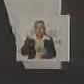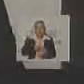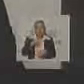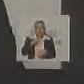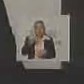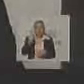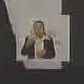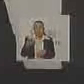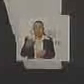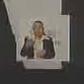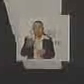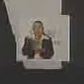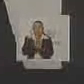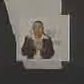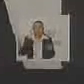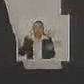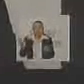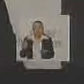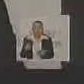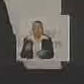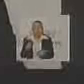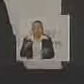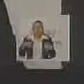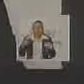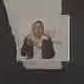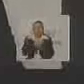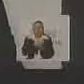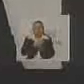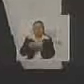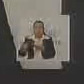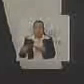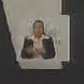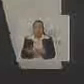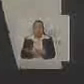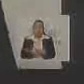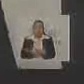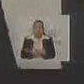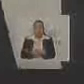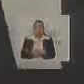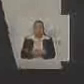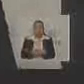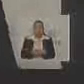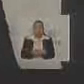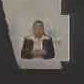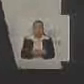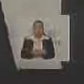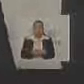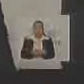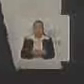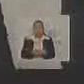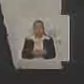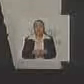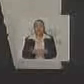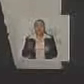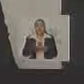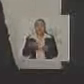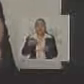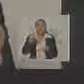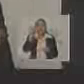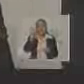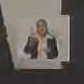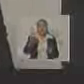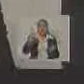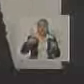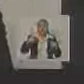gobierno abierto. Uno de los componentes principales del gobierno abierto es garantizar la participación de los ciudadanos en